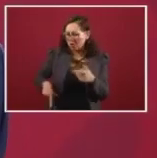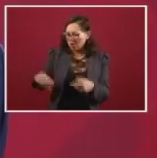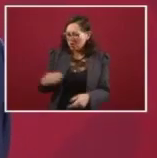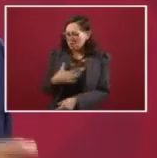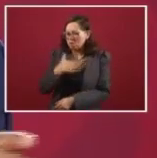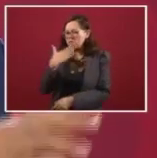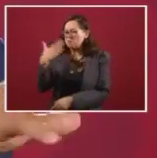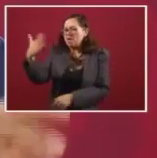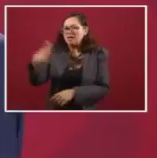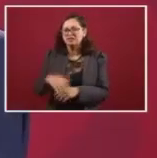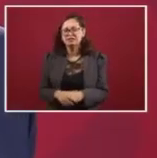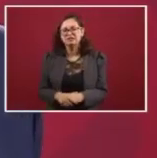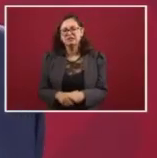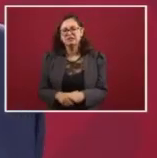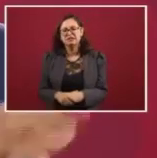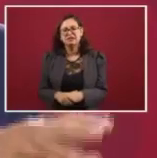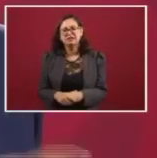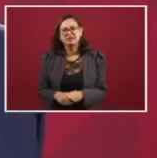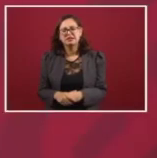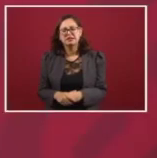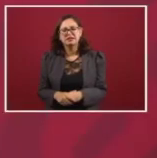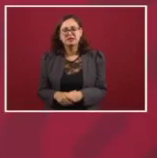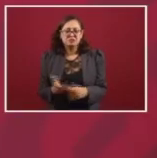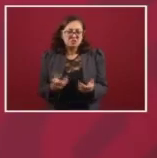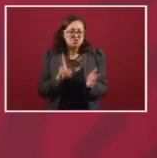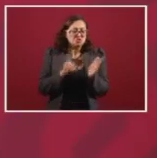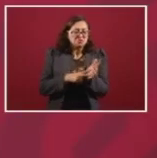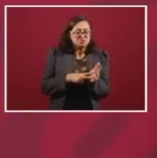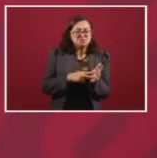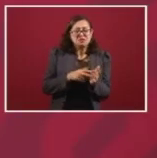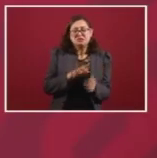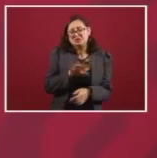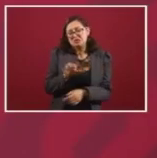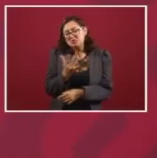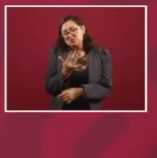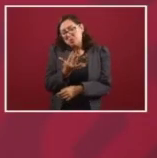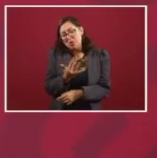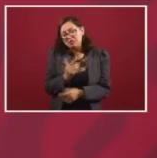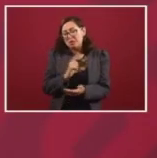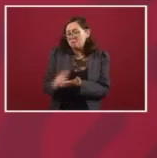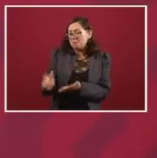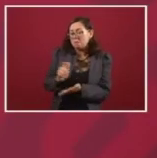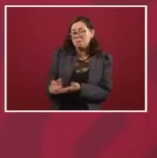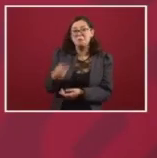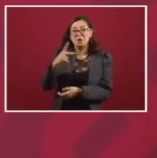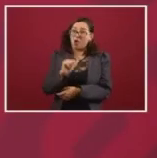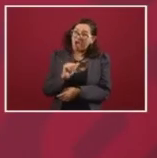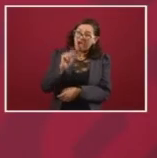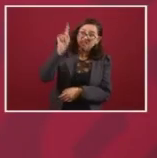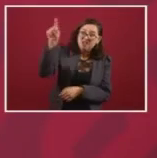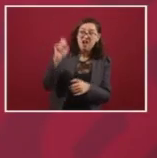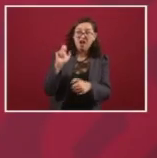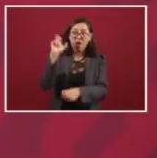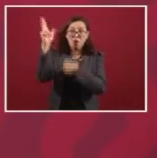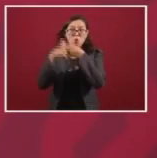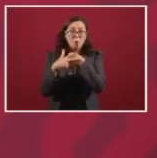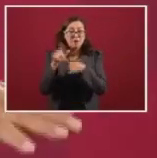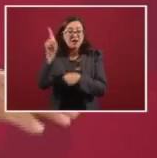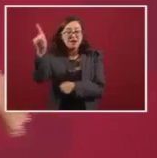Nosotros decimos 2.550. En Europa, en varios países, al llegar